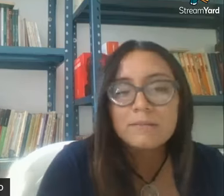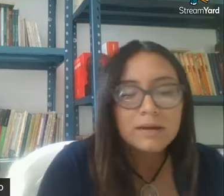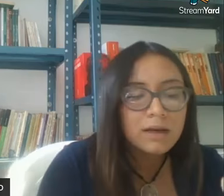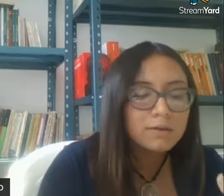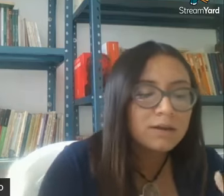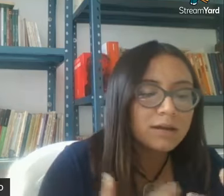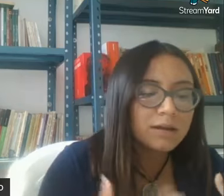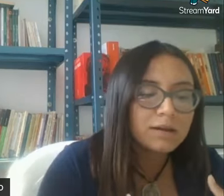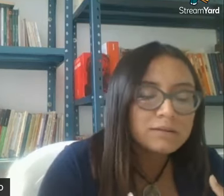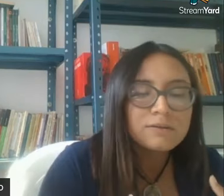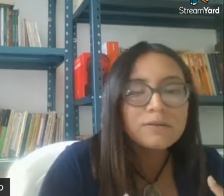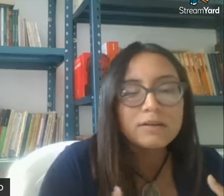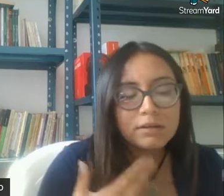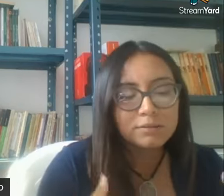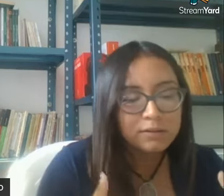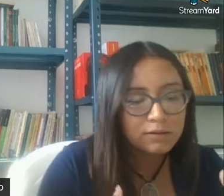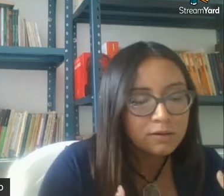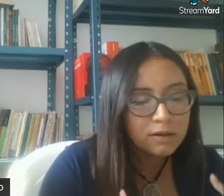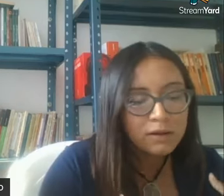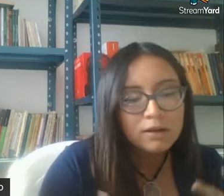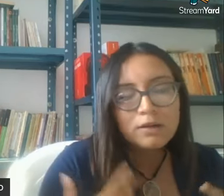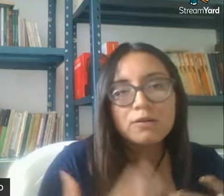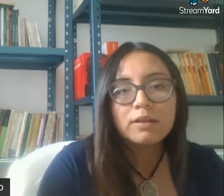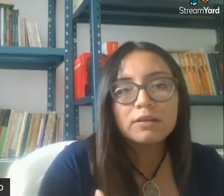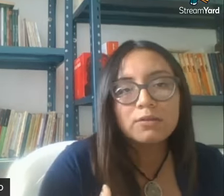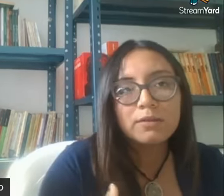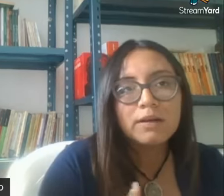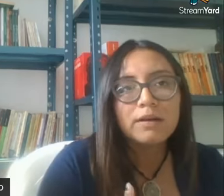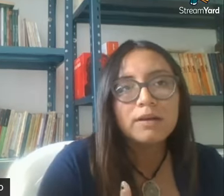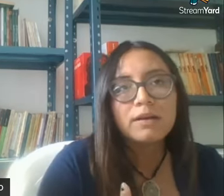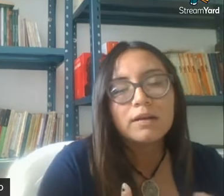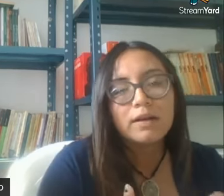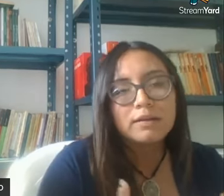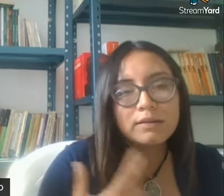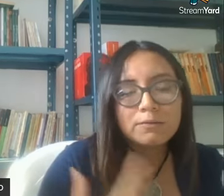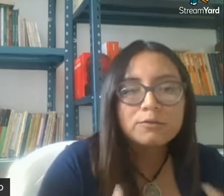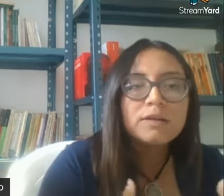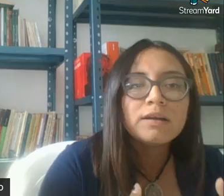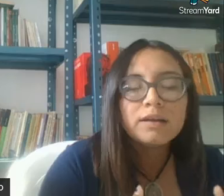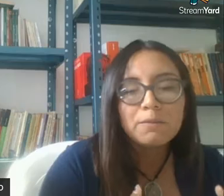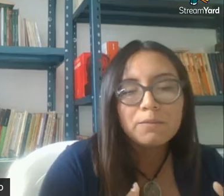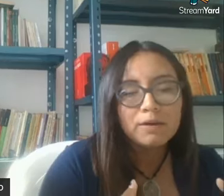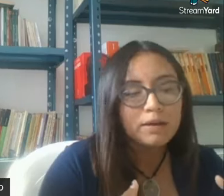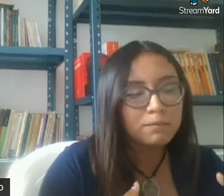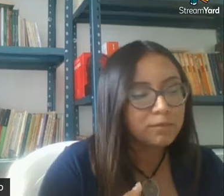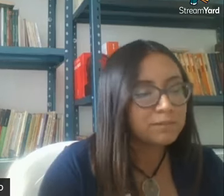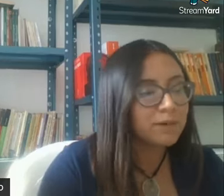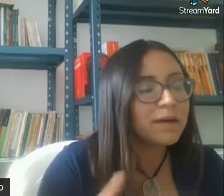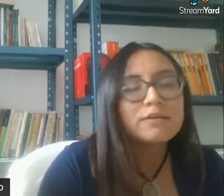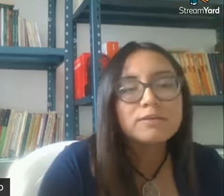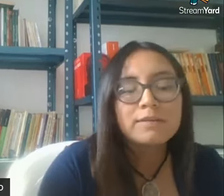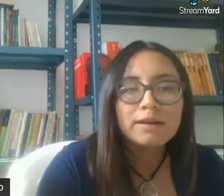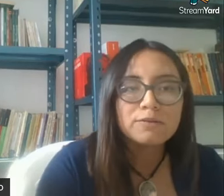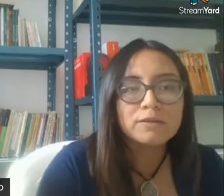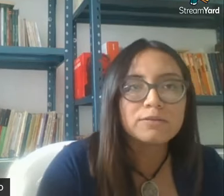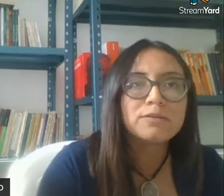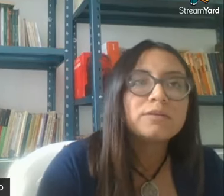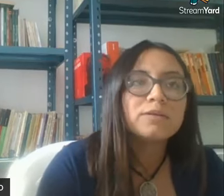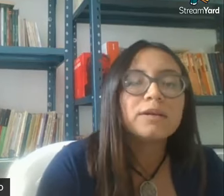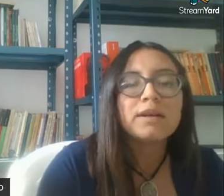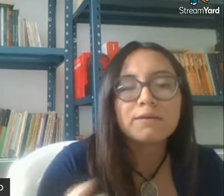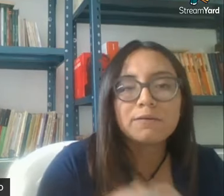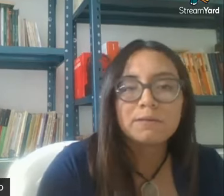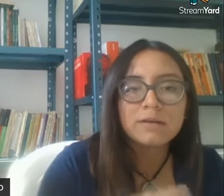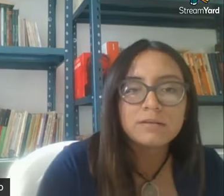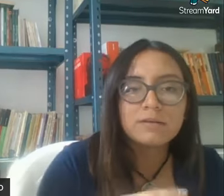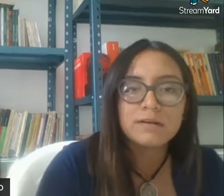asegurar ese mercado en la generación y transmisión, no tanto en la distribución de energía, porque, pues, para eso estaba la Constitución,